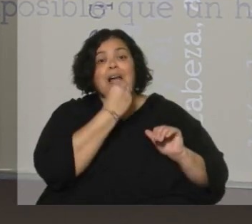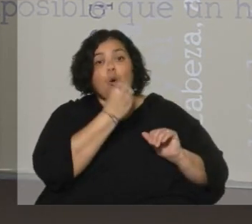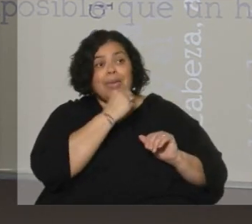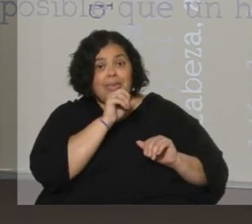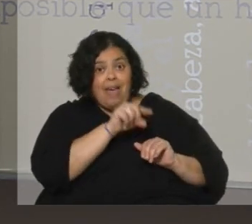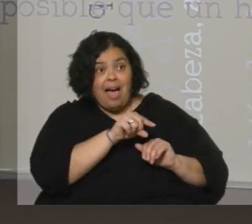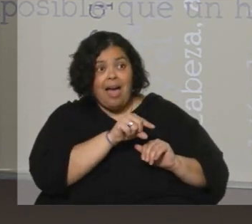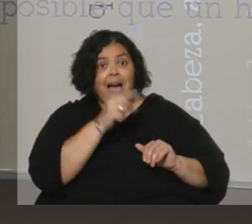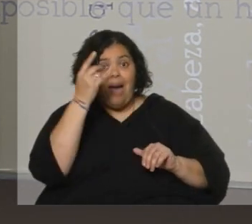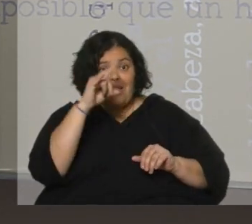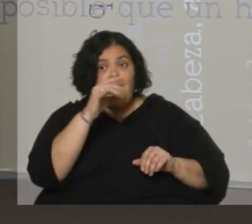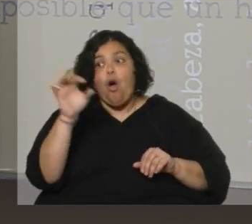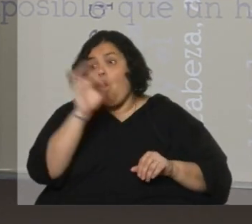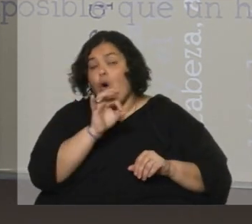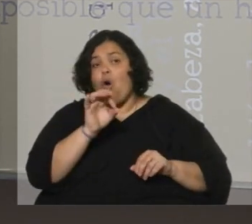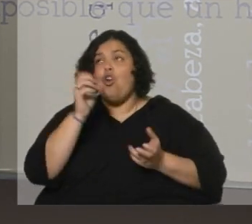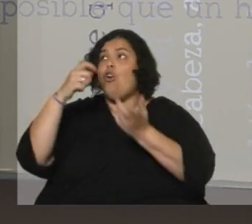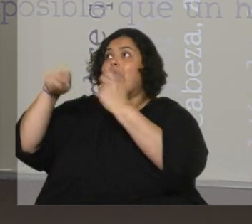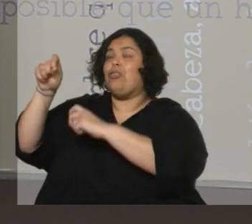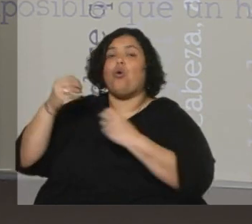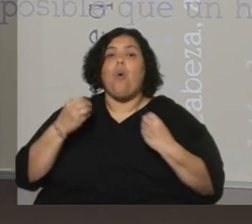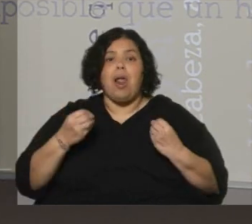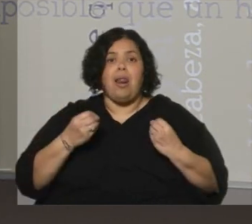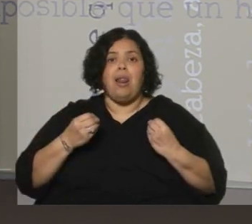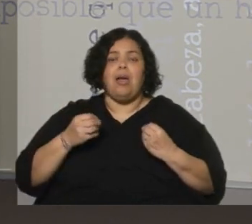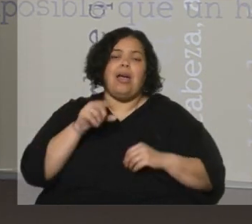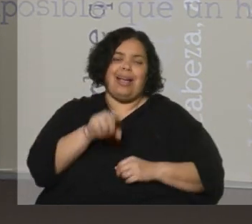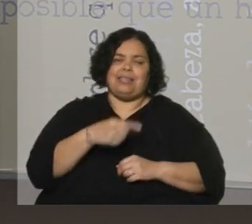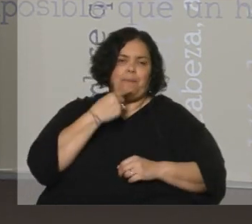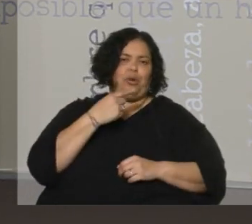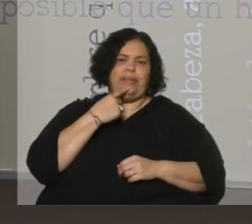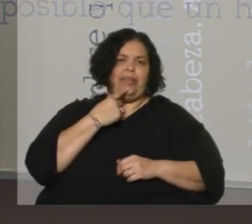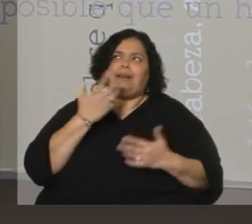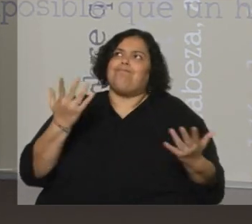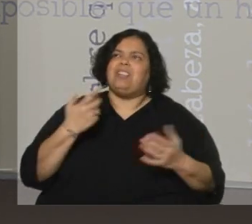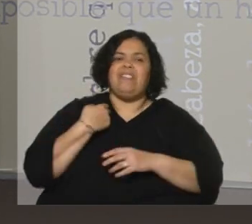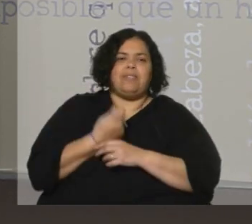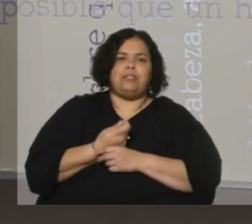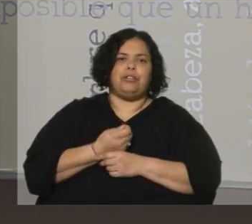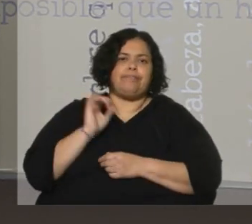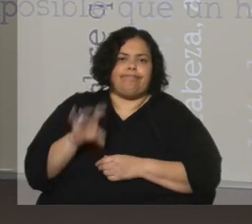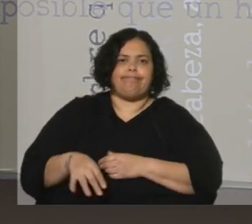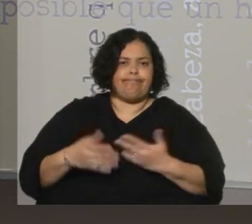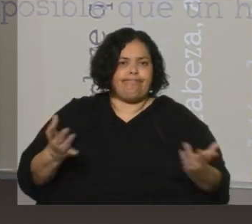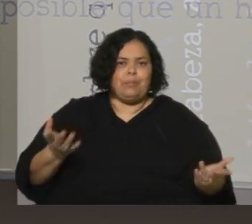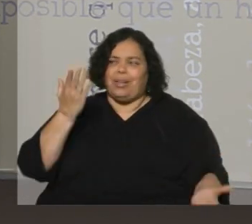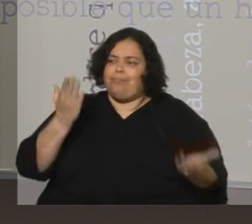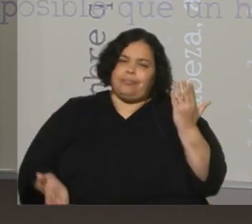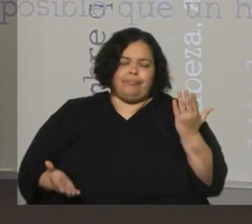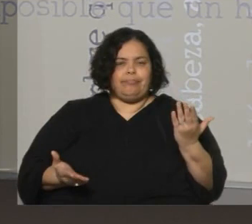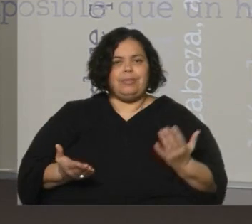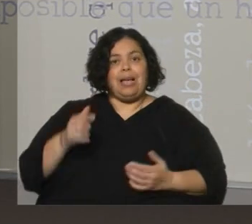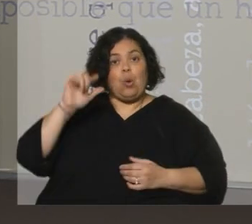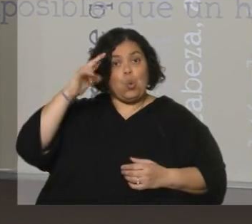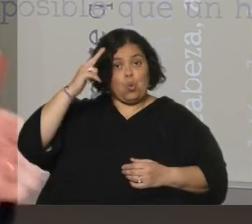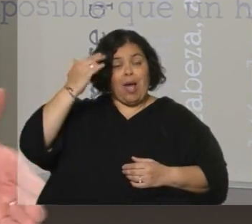lo que fuera bueno con ese tipo de políticas se desalienta bastante la bastante la la inversión y genera esos esos desbalances Uruguay tiene una